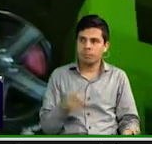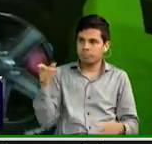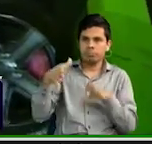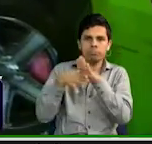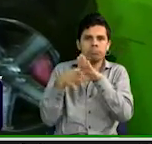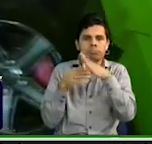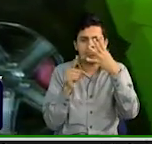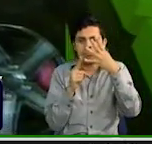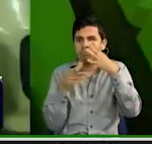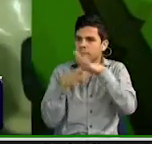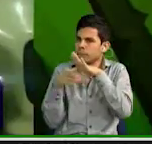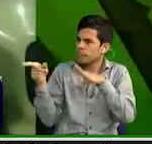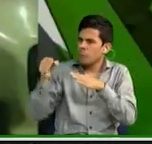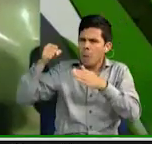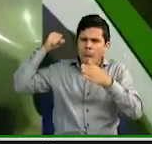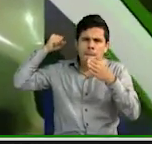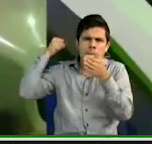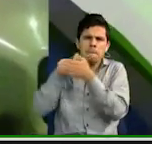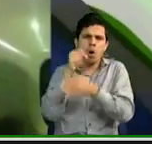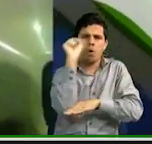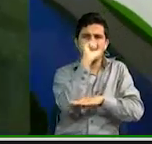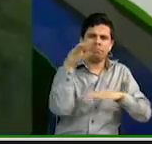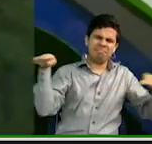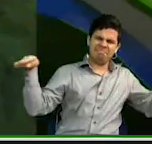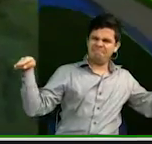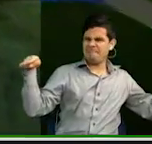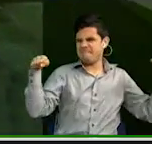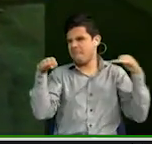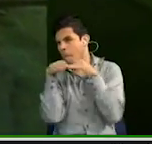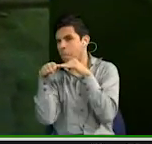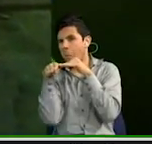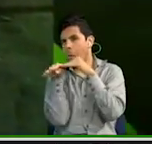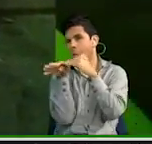quedó este luego que el conductor de una camioneta lo impactara por la parte lateral derecha